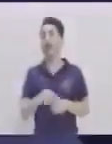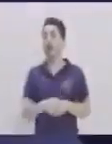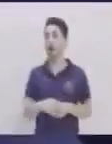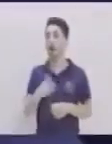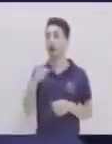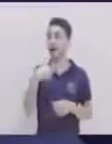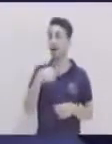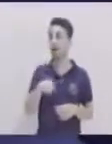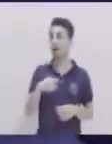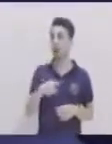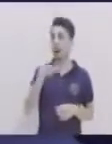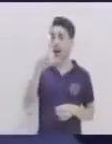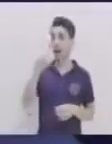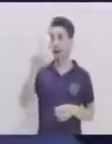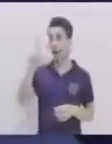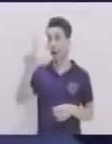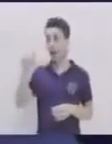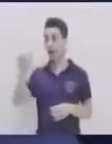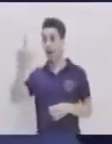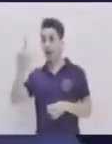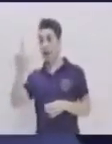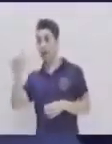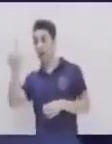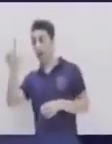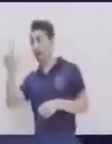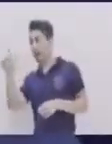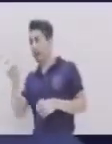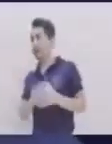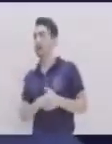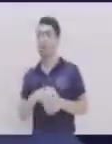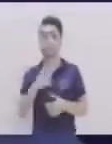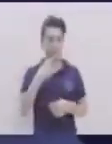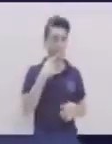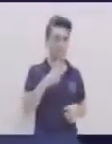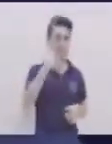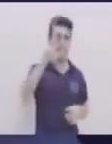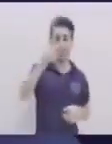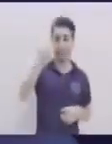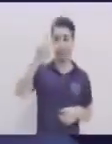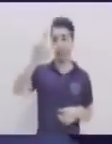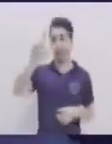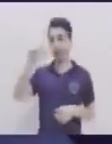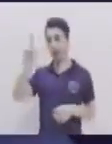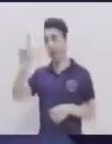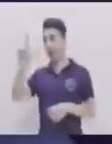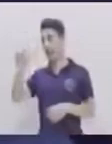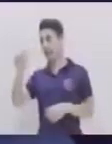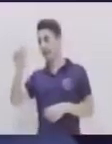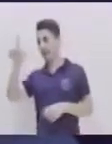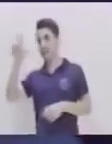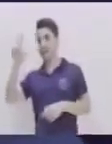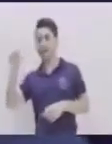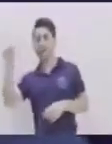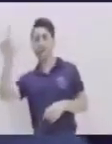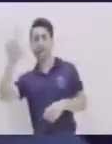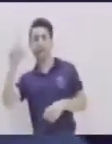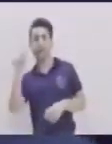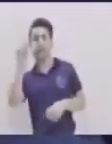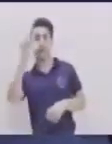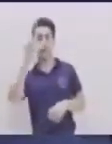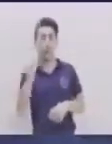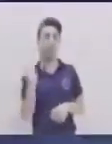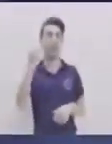cantar la la la la la la. A ver, canten conmigo. La la la la la la la